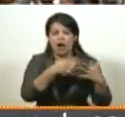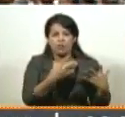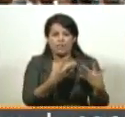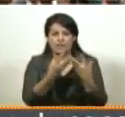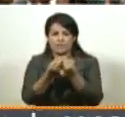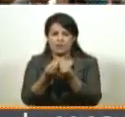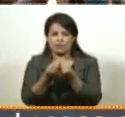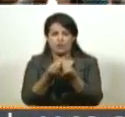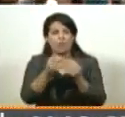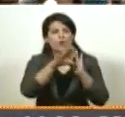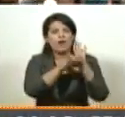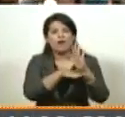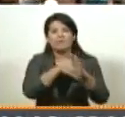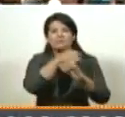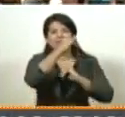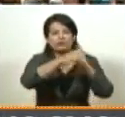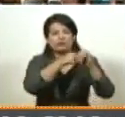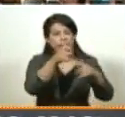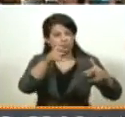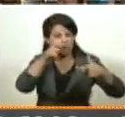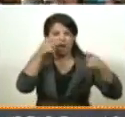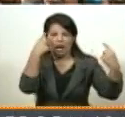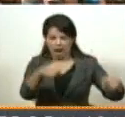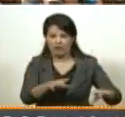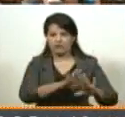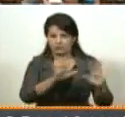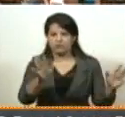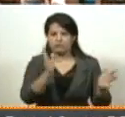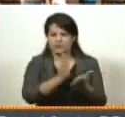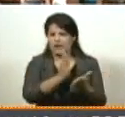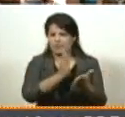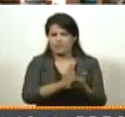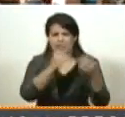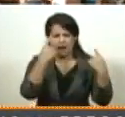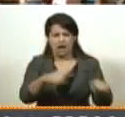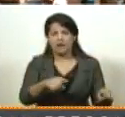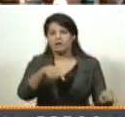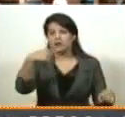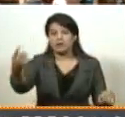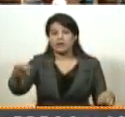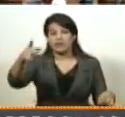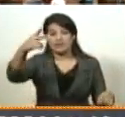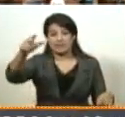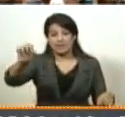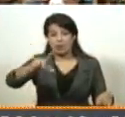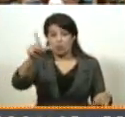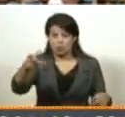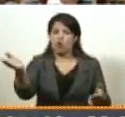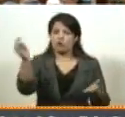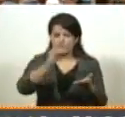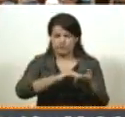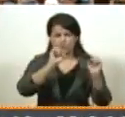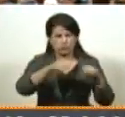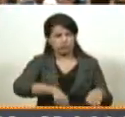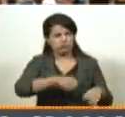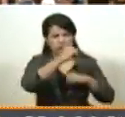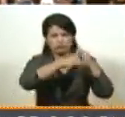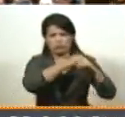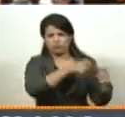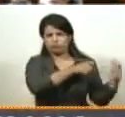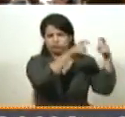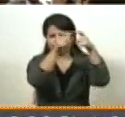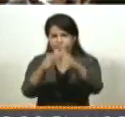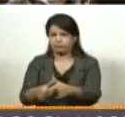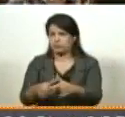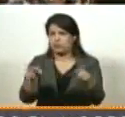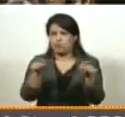acompañamiento internacional. Siempre lo hemos tenido y lo tendremos para este momento también. En los